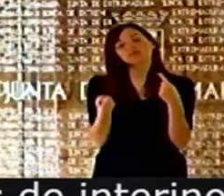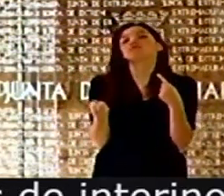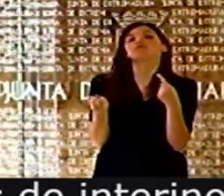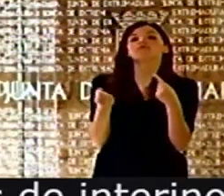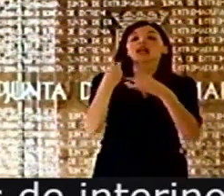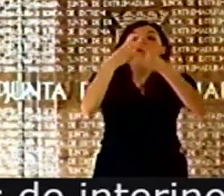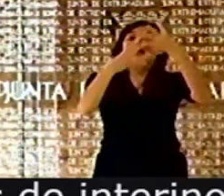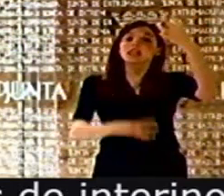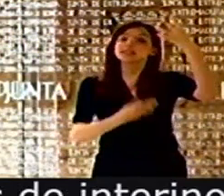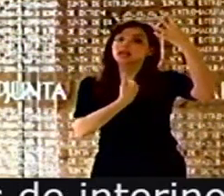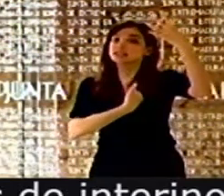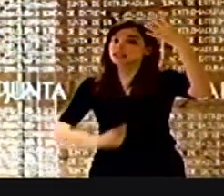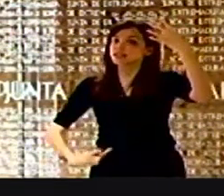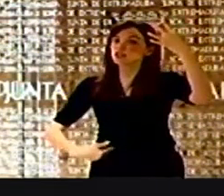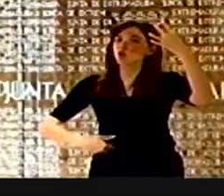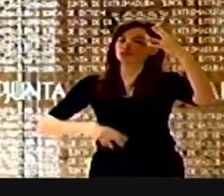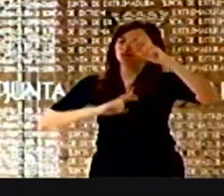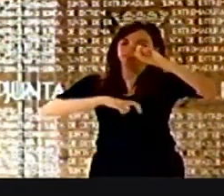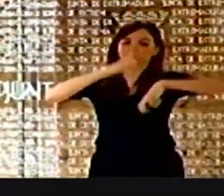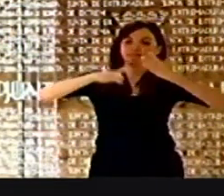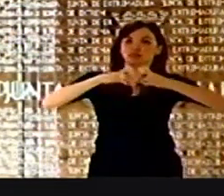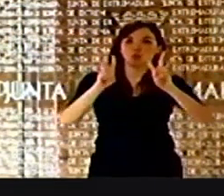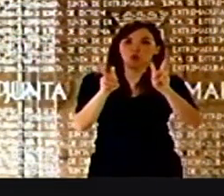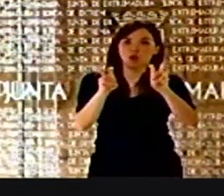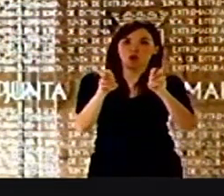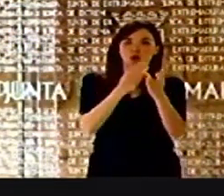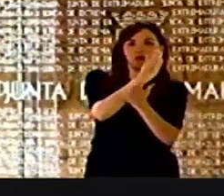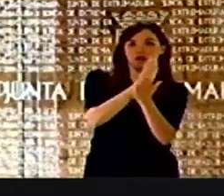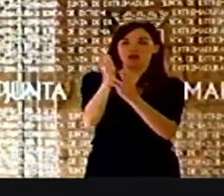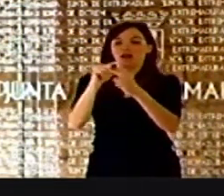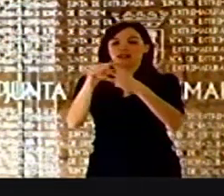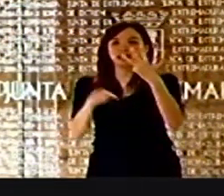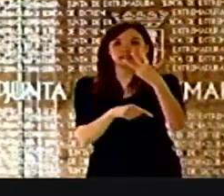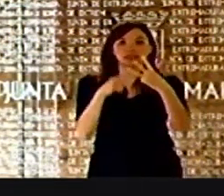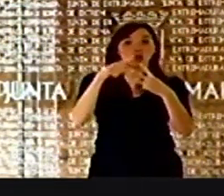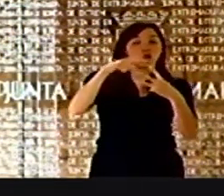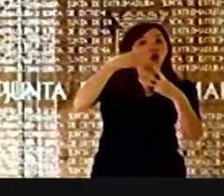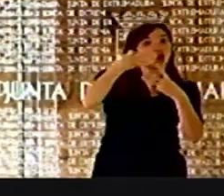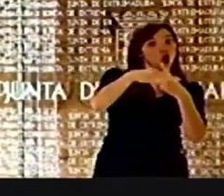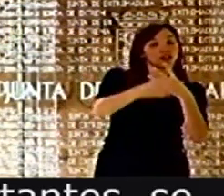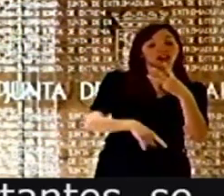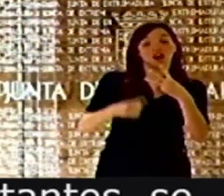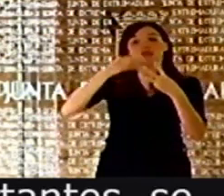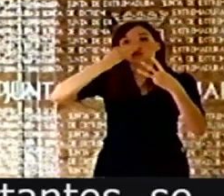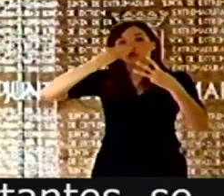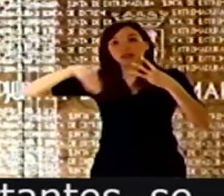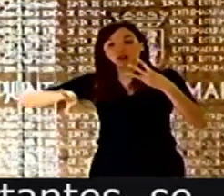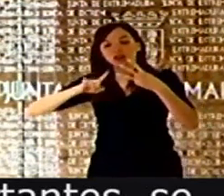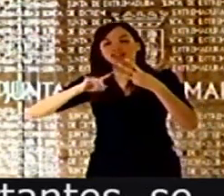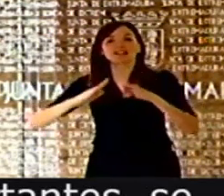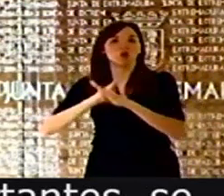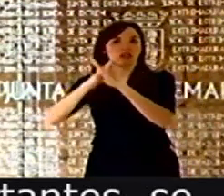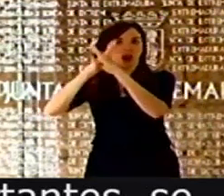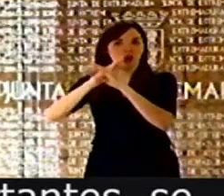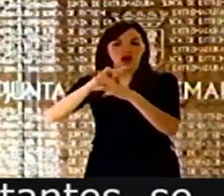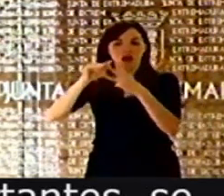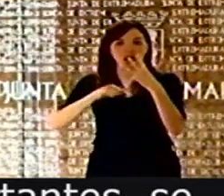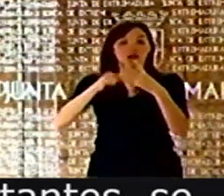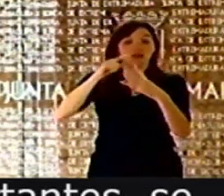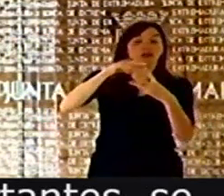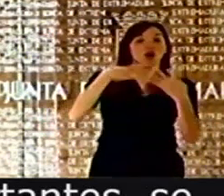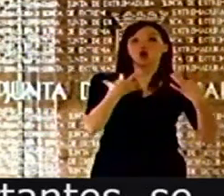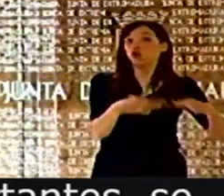listas de interinos, de tal manera que se establecen 3 listas. Listas ordinarias, listas supletorias y listas extraordinarias. Las listas